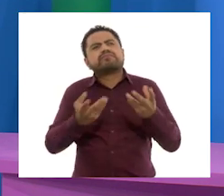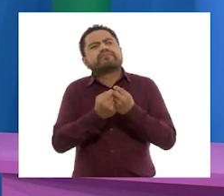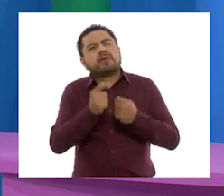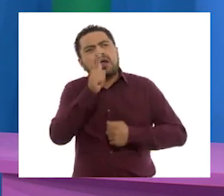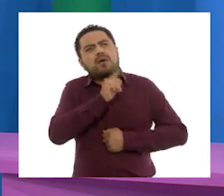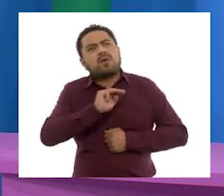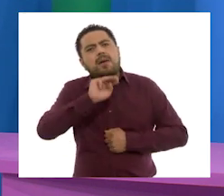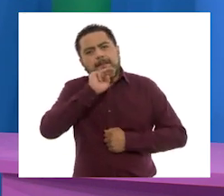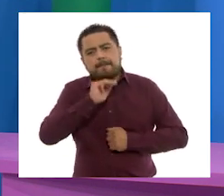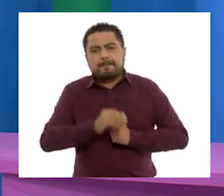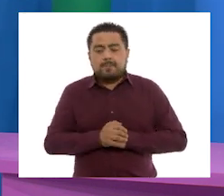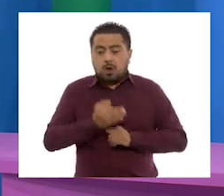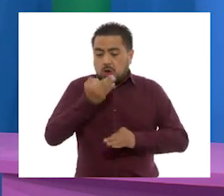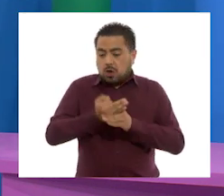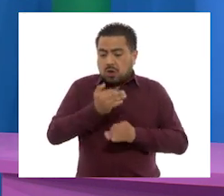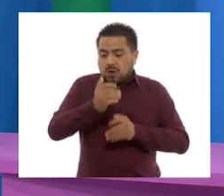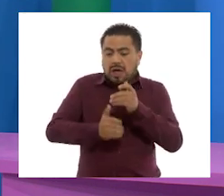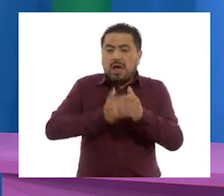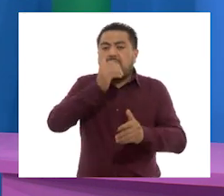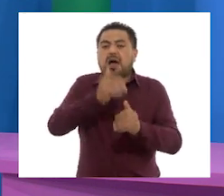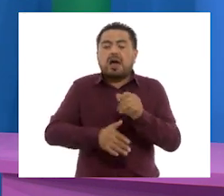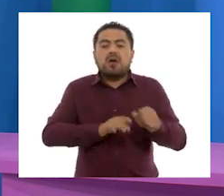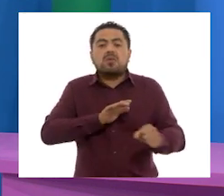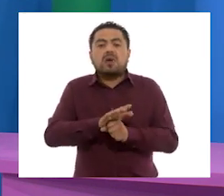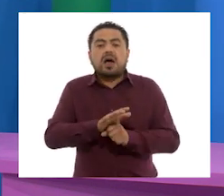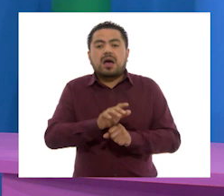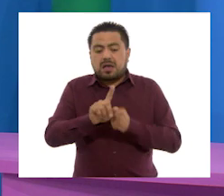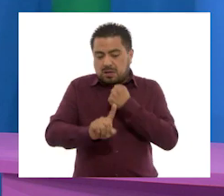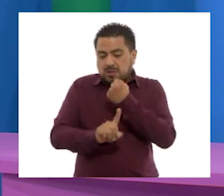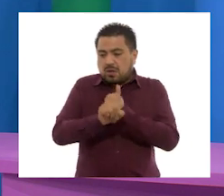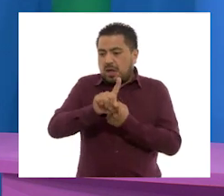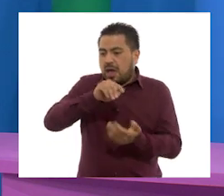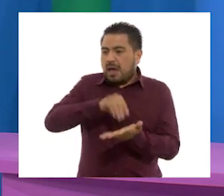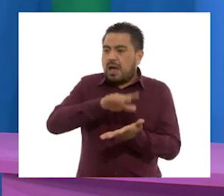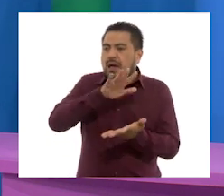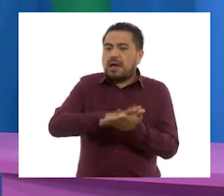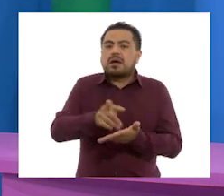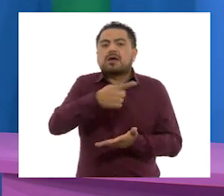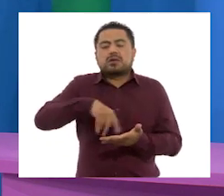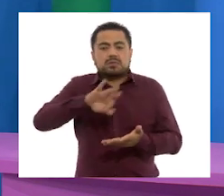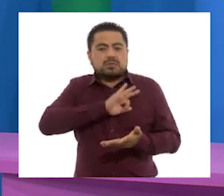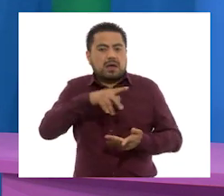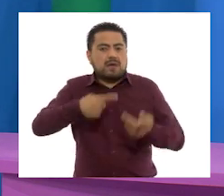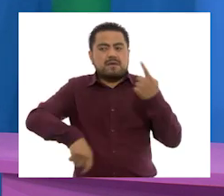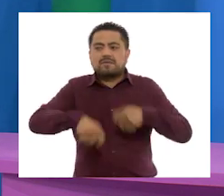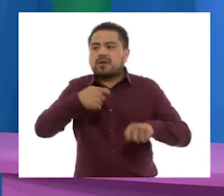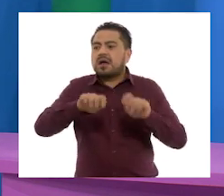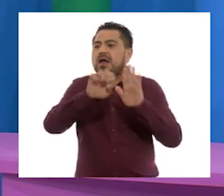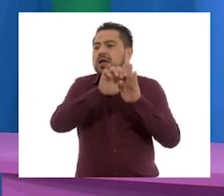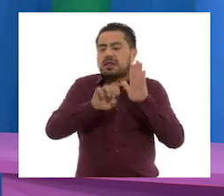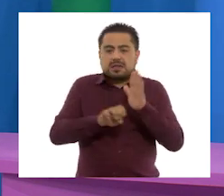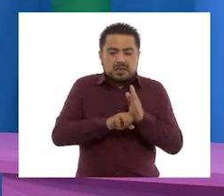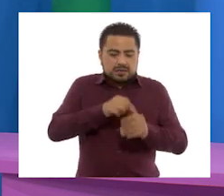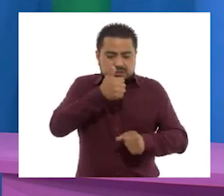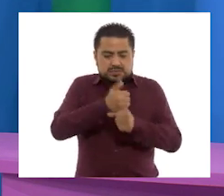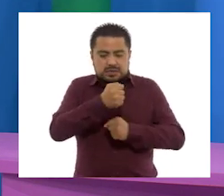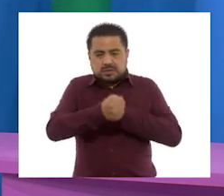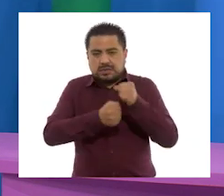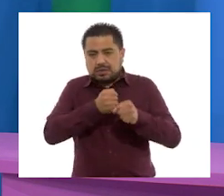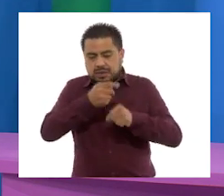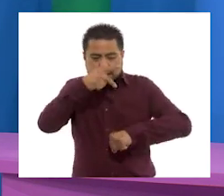materna. Por hoy hemos terminado con Ante los conflictos, seamos flexibles, de Formación Cívica y Ética de sexto